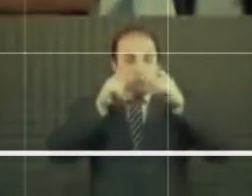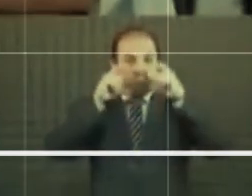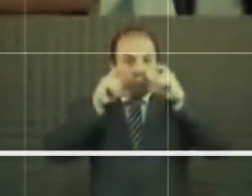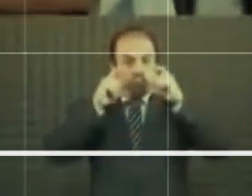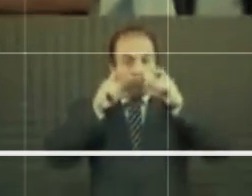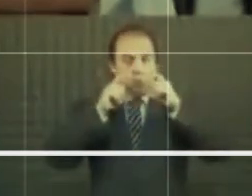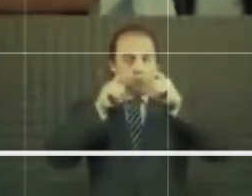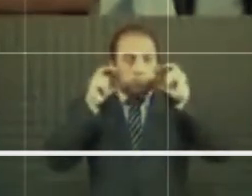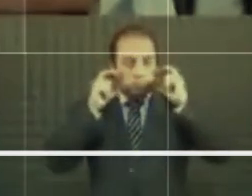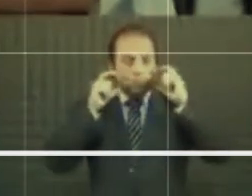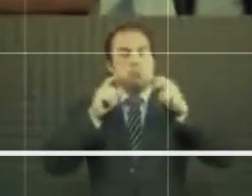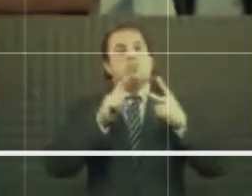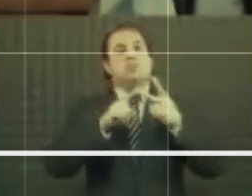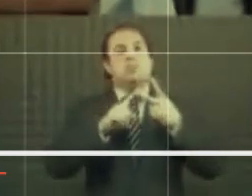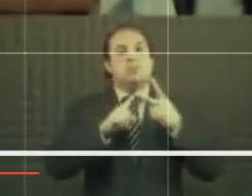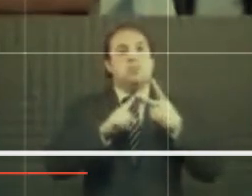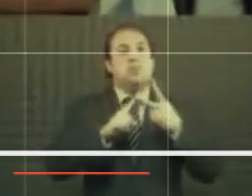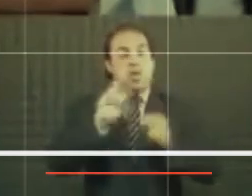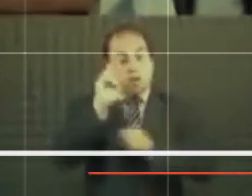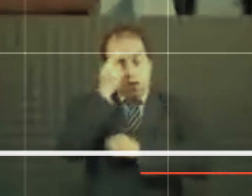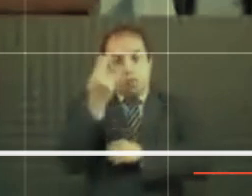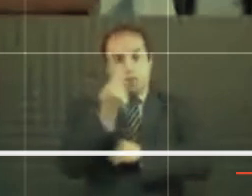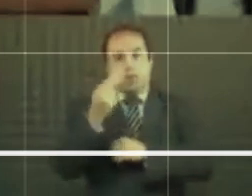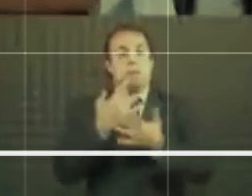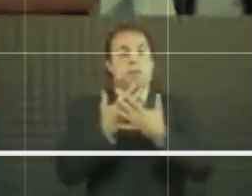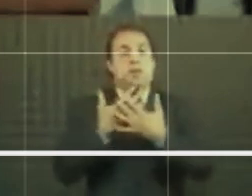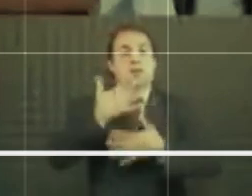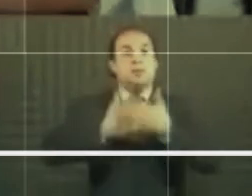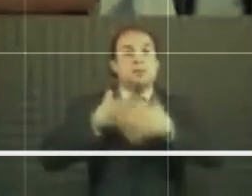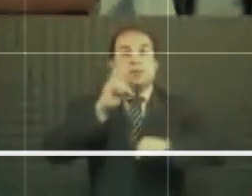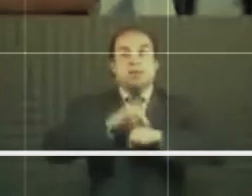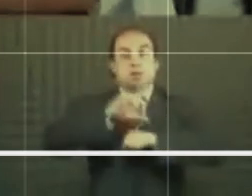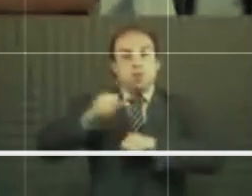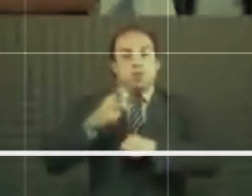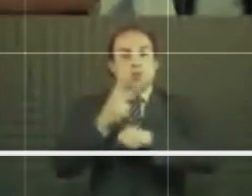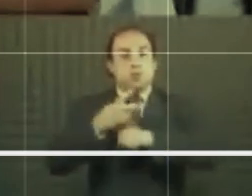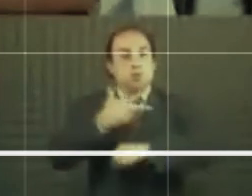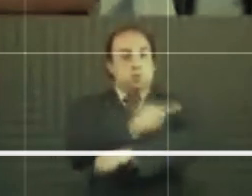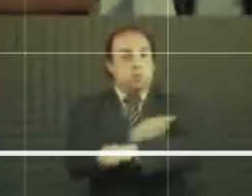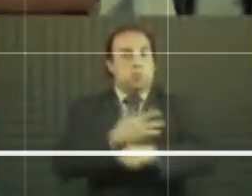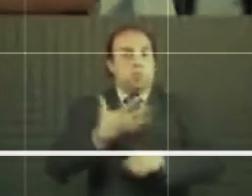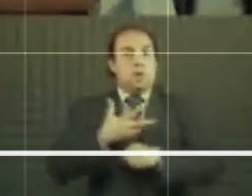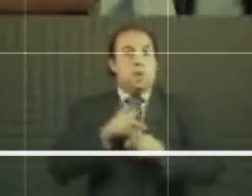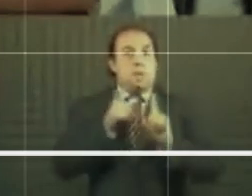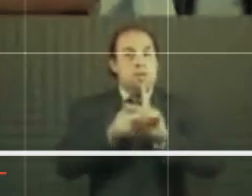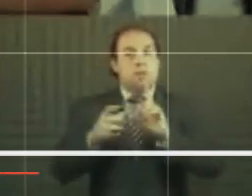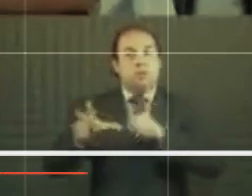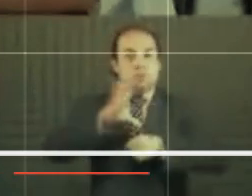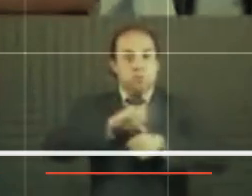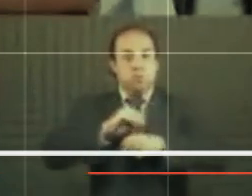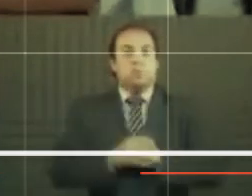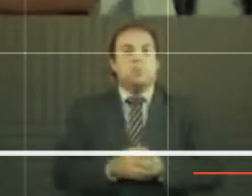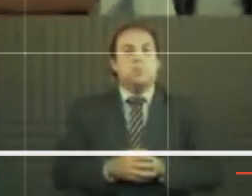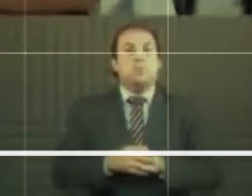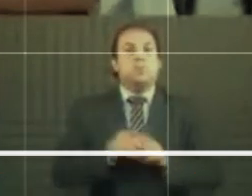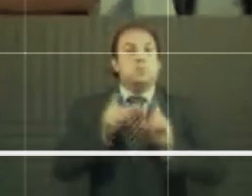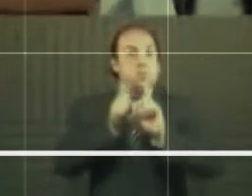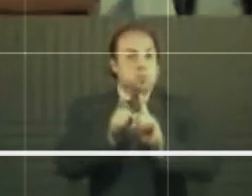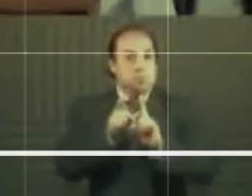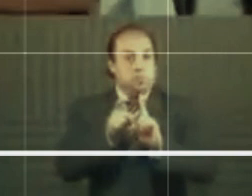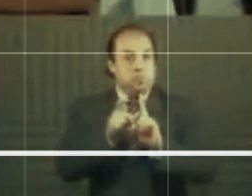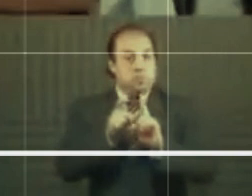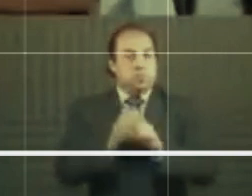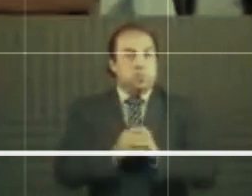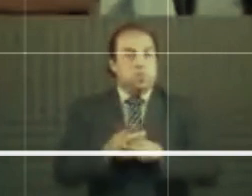cubrebocas y recordar que hay que esperar por lo menos 15 días después de nuestra segunda dosis para tener la protección completa. La protección completa